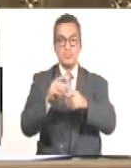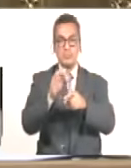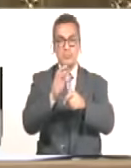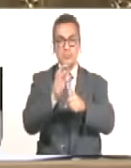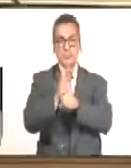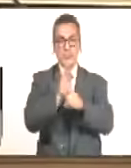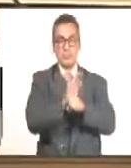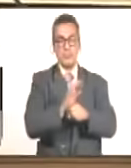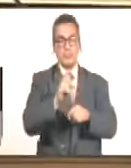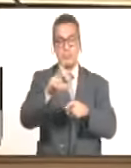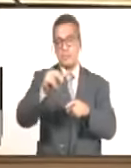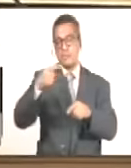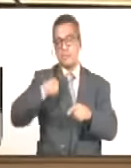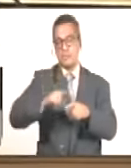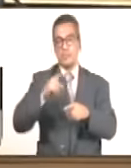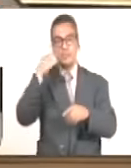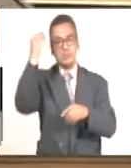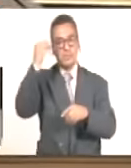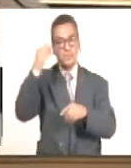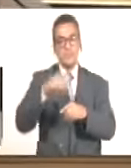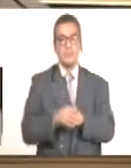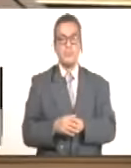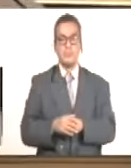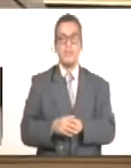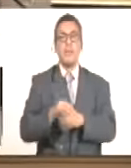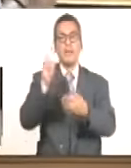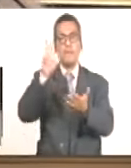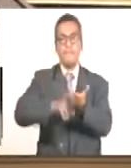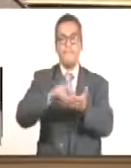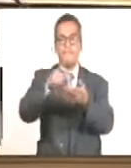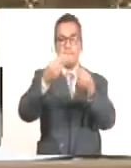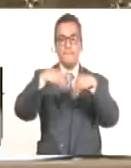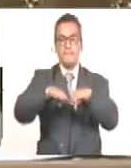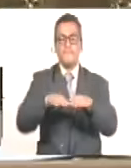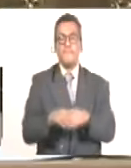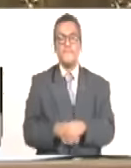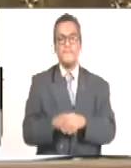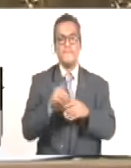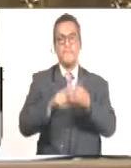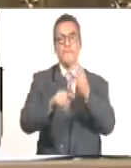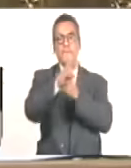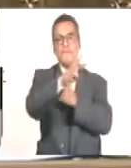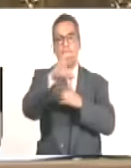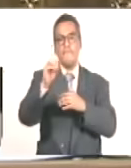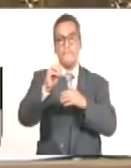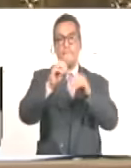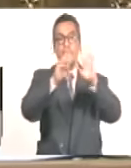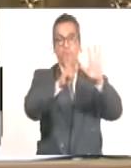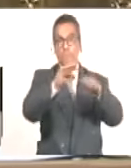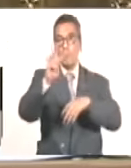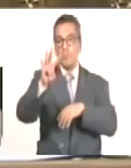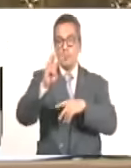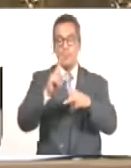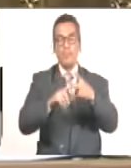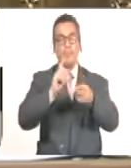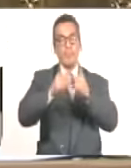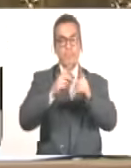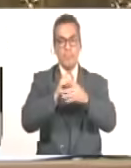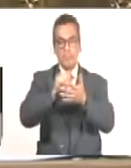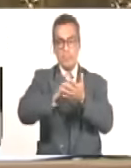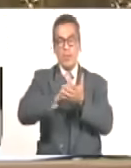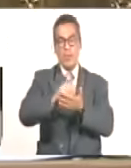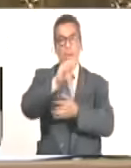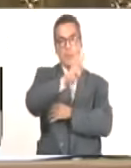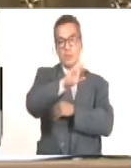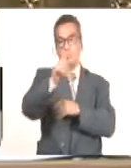ciudadano vicepresidente. En consideración, aprobado. Siguiente. 94. Se propone aprobar con modificación el contenido del